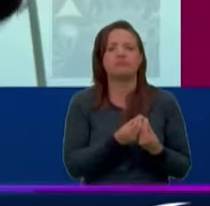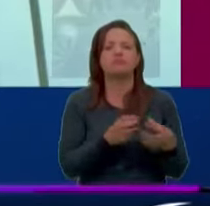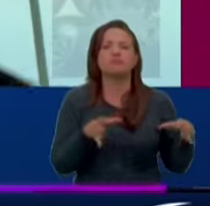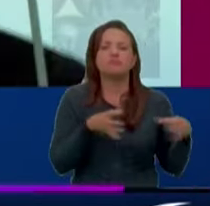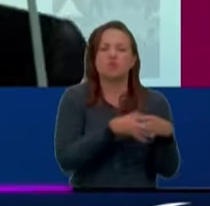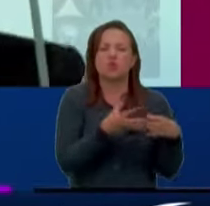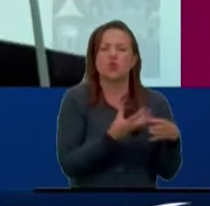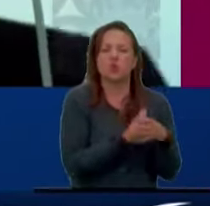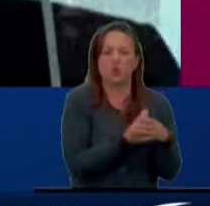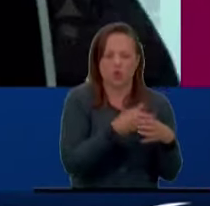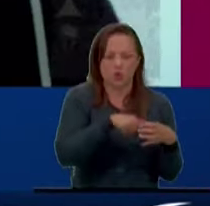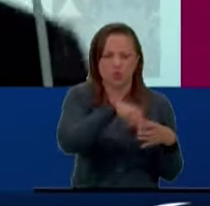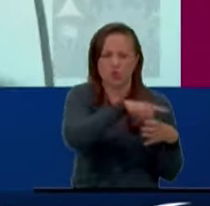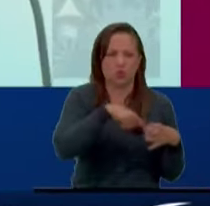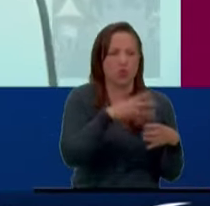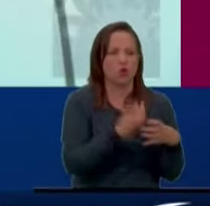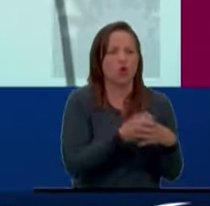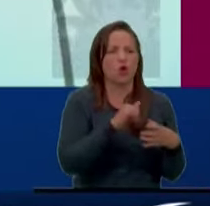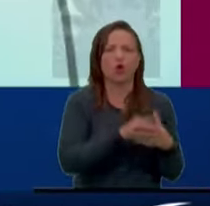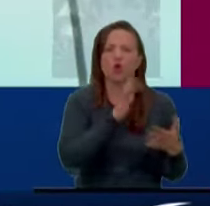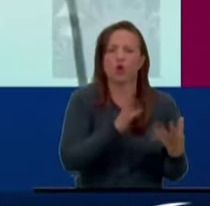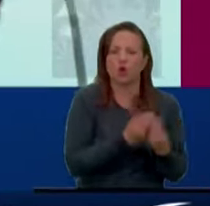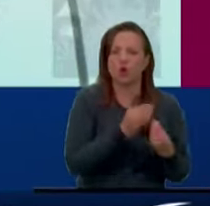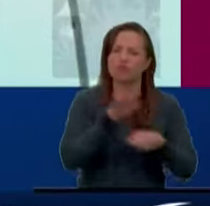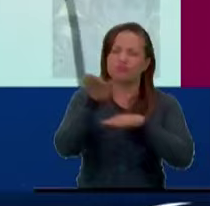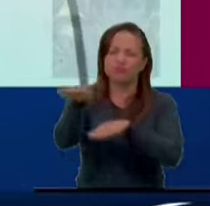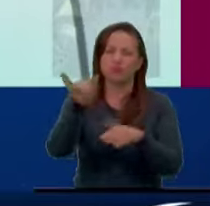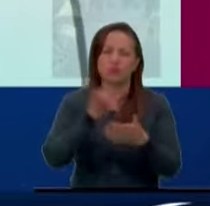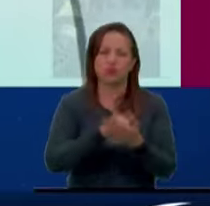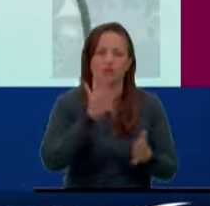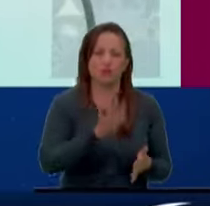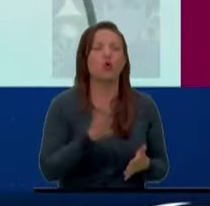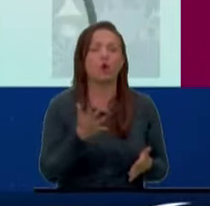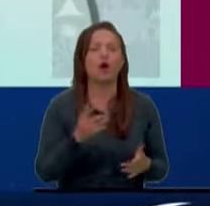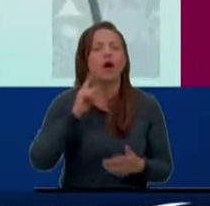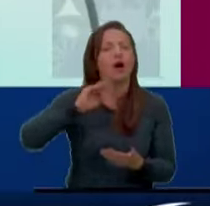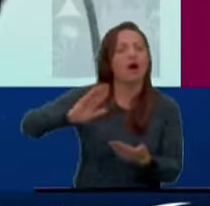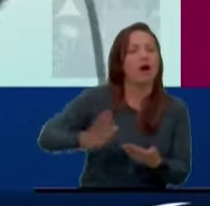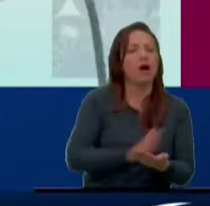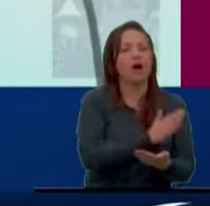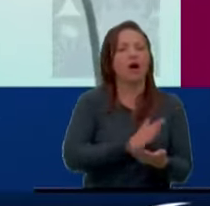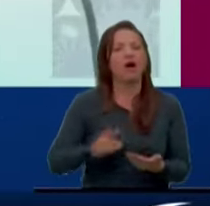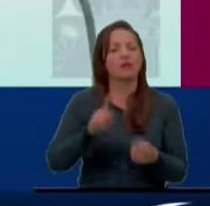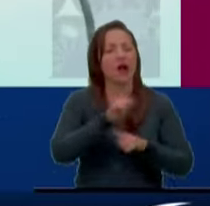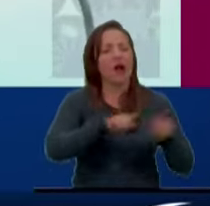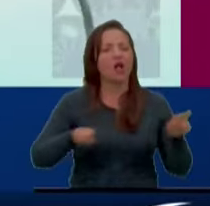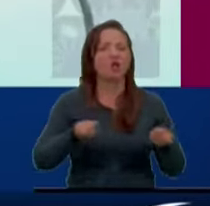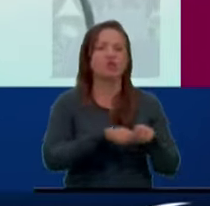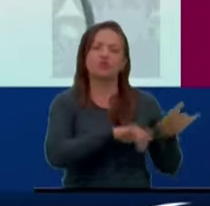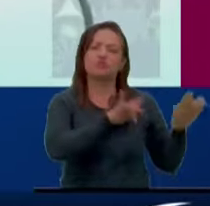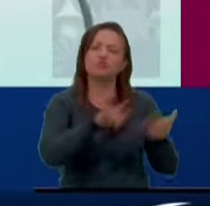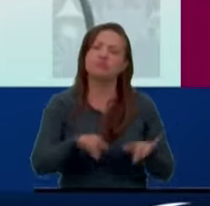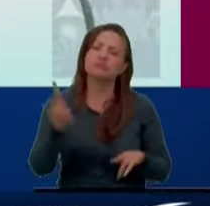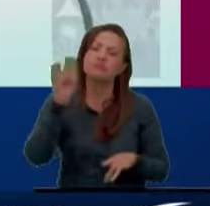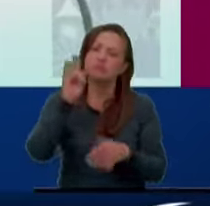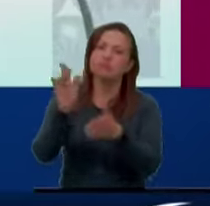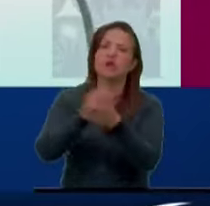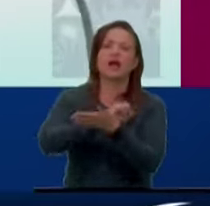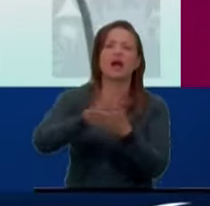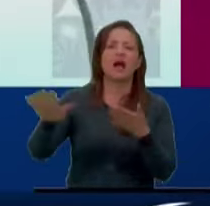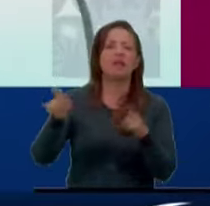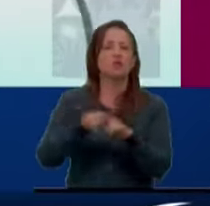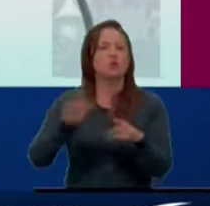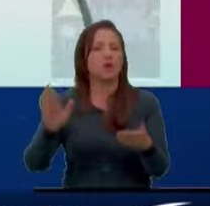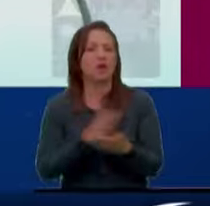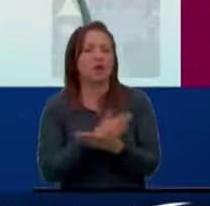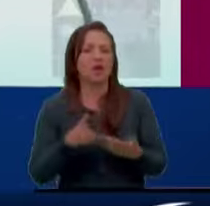Boys, un homenaje y un tributo a los Beatles. Muchas personas están acá de manera gratuita escuchando este gran concierto. ¿Cómo están? ¿Con